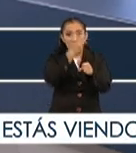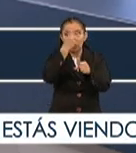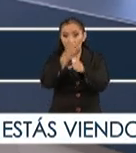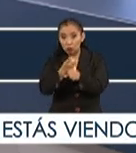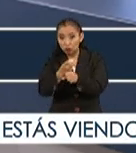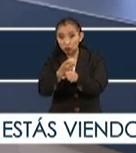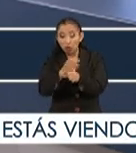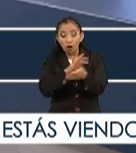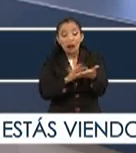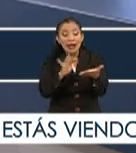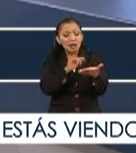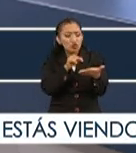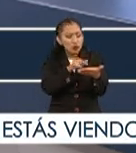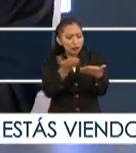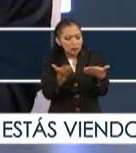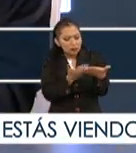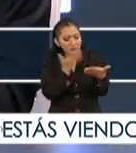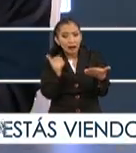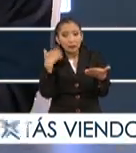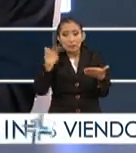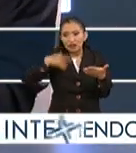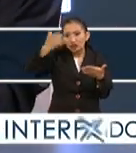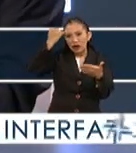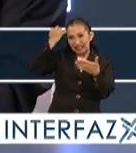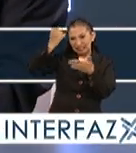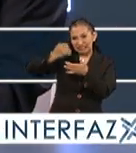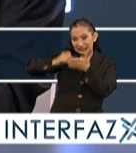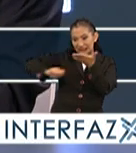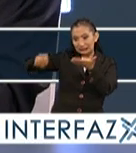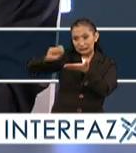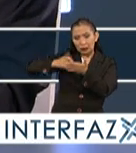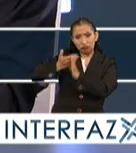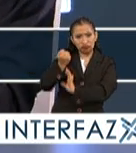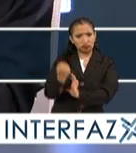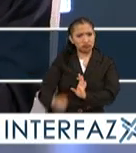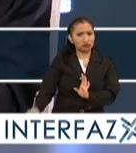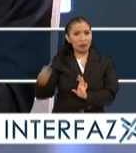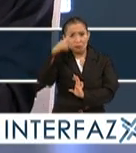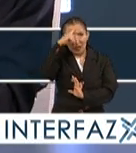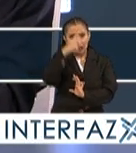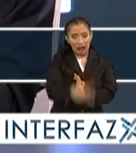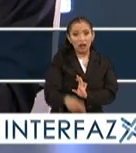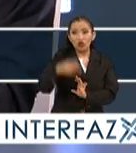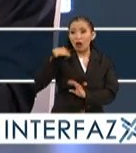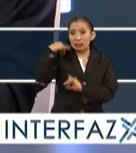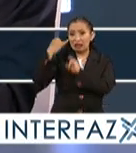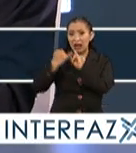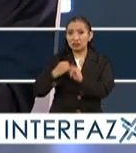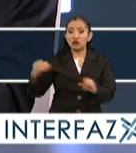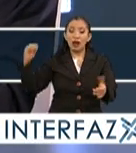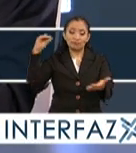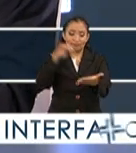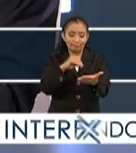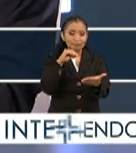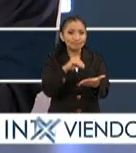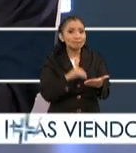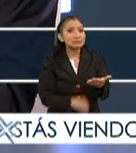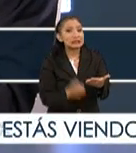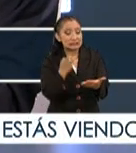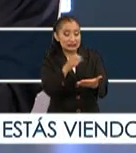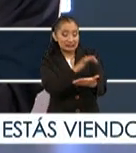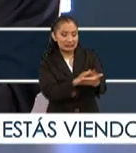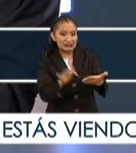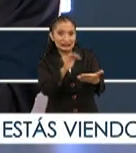libro de lectura en segundo, con lecturas de autores pues muy destacados, tanto mexicanos como internacionales. Y